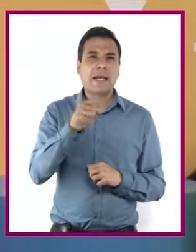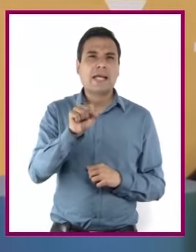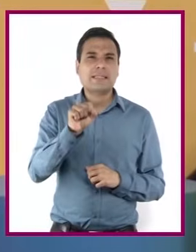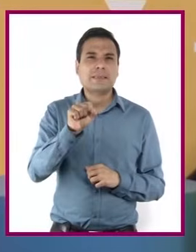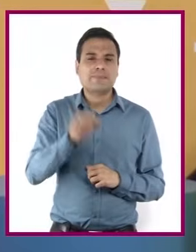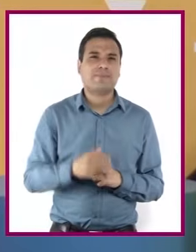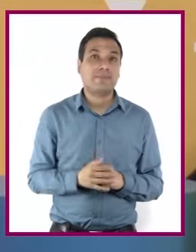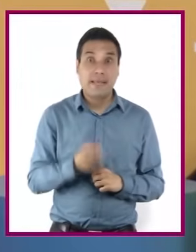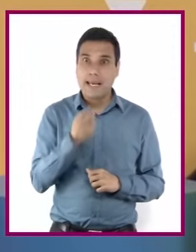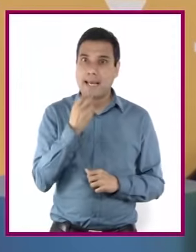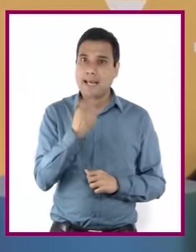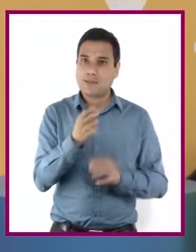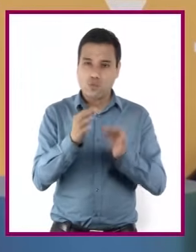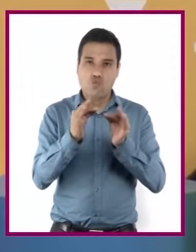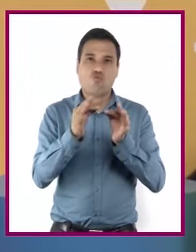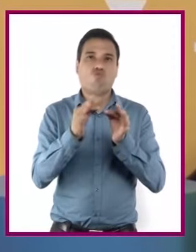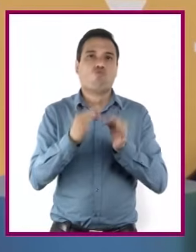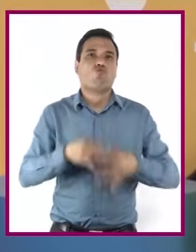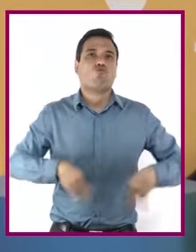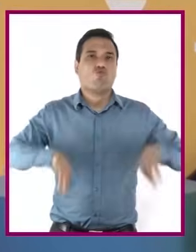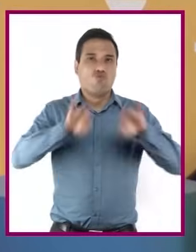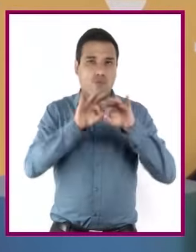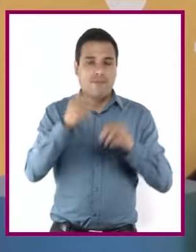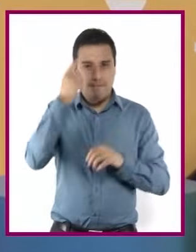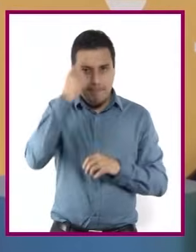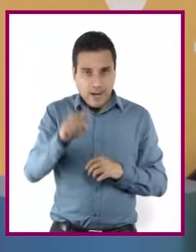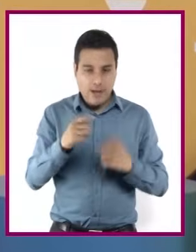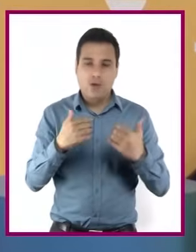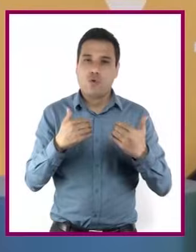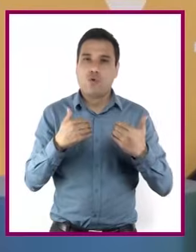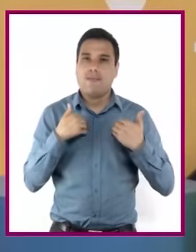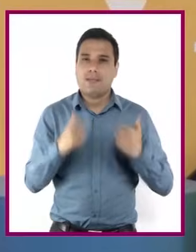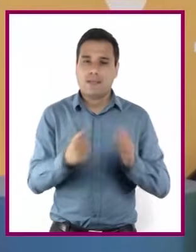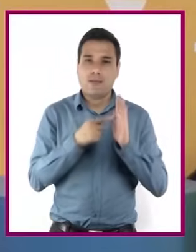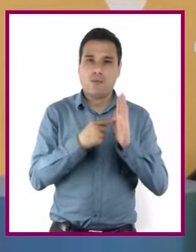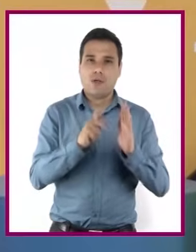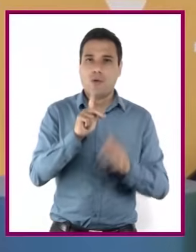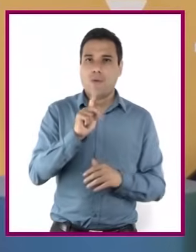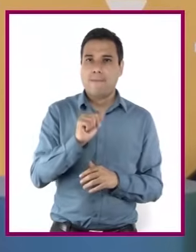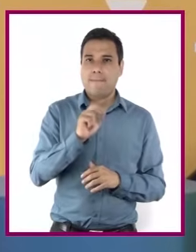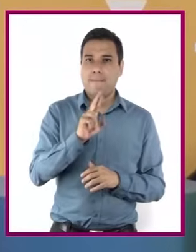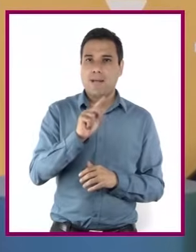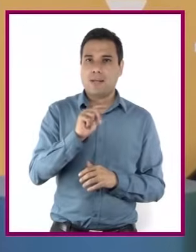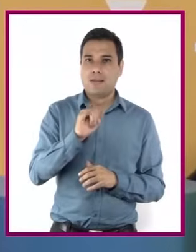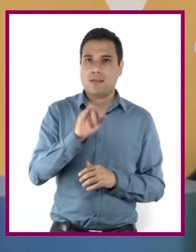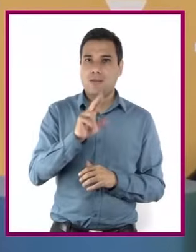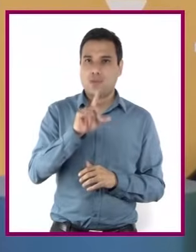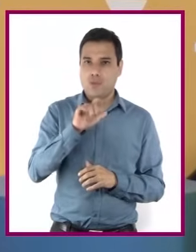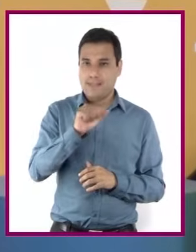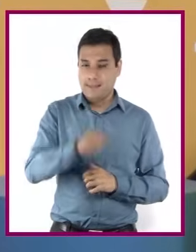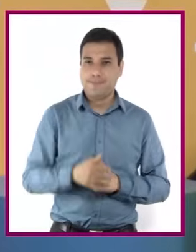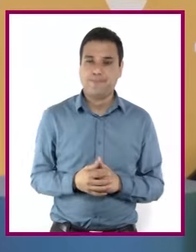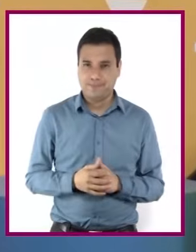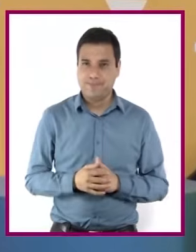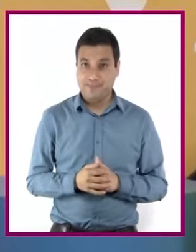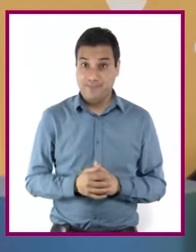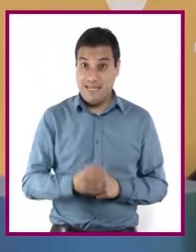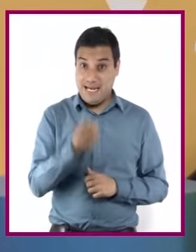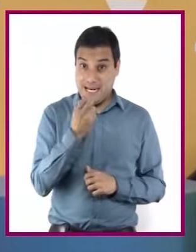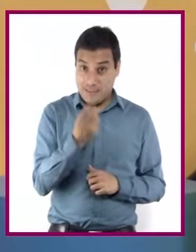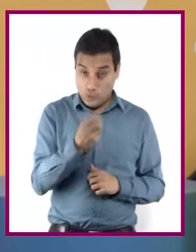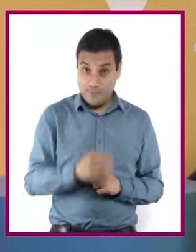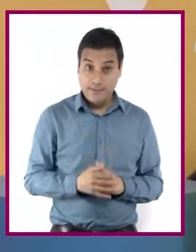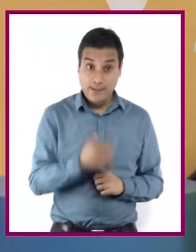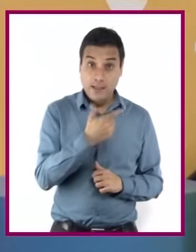fueron importantes en la conformación de un modelo de partículas en movimiento que relaciona la estructura de los